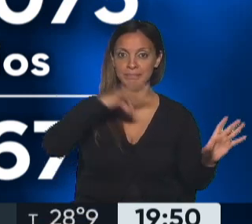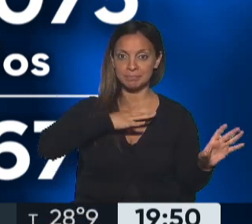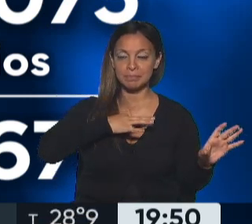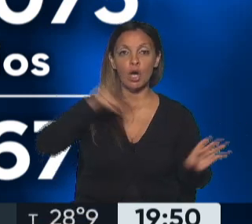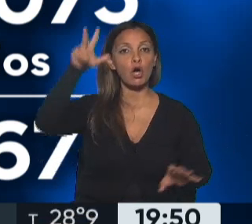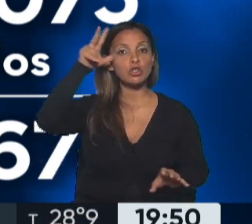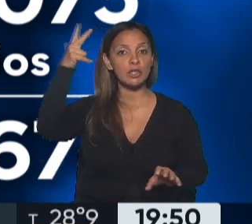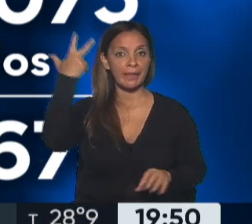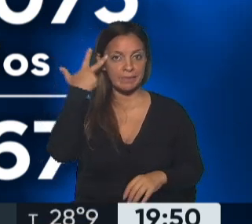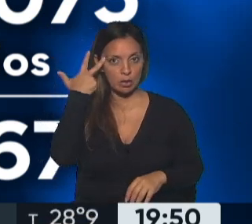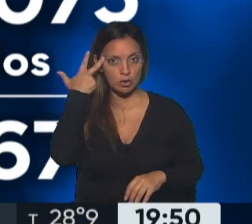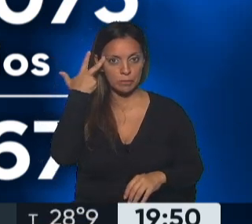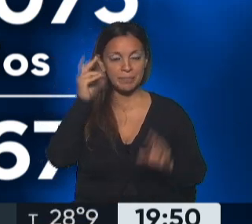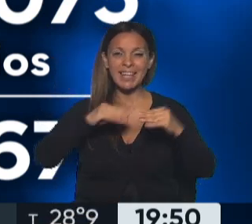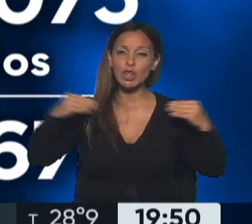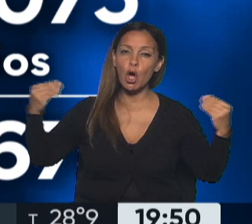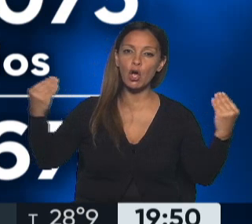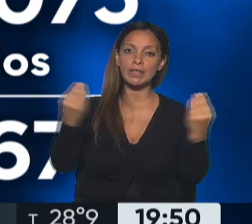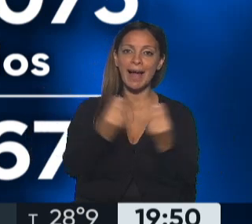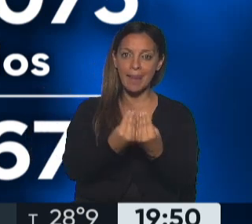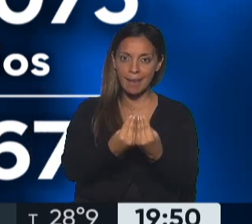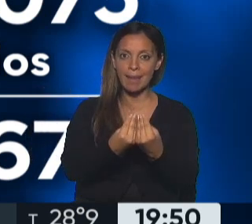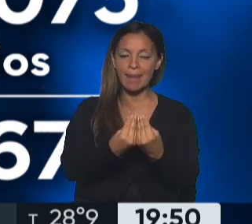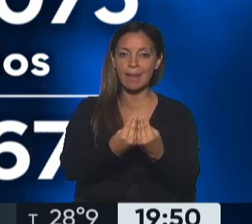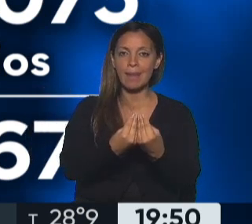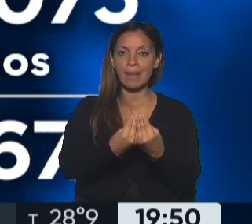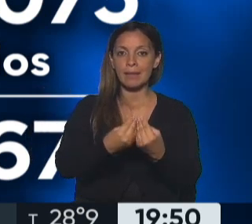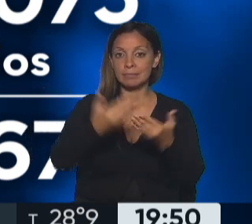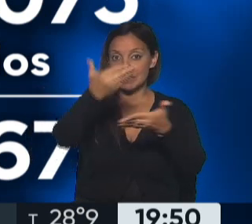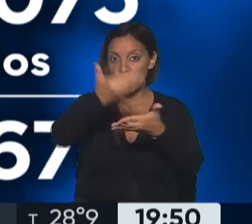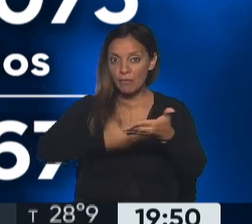818. Si hablamos de los totales, Argentina presenta en este último informe